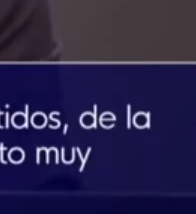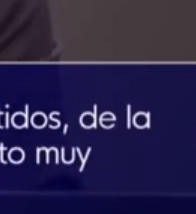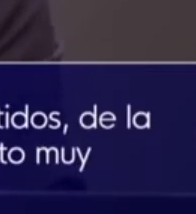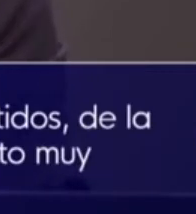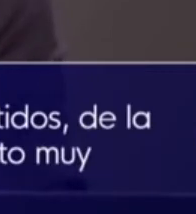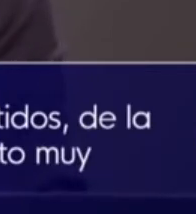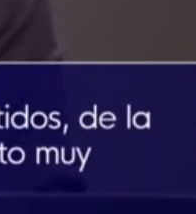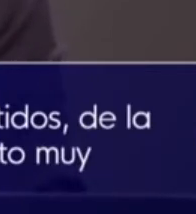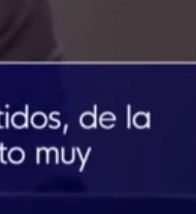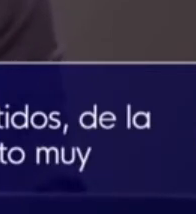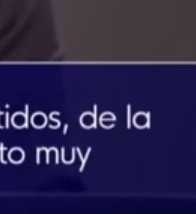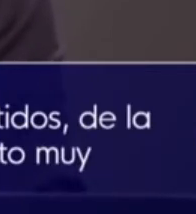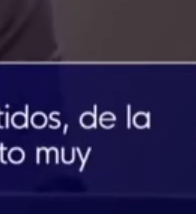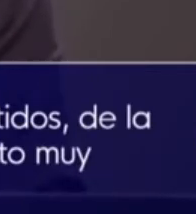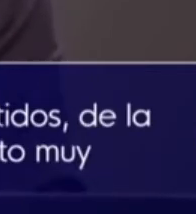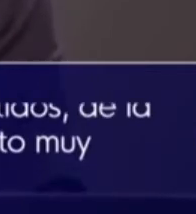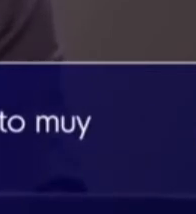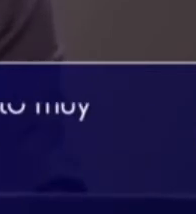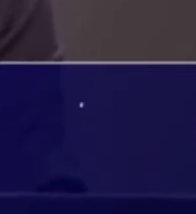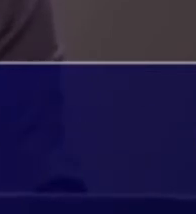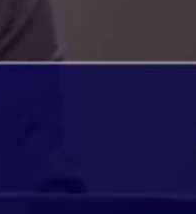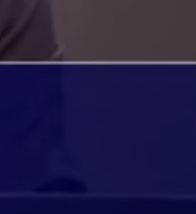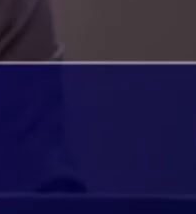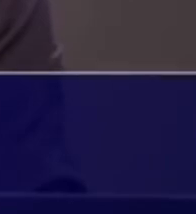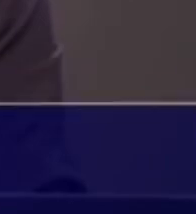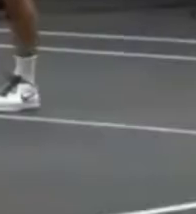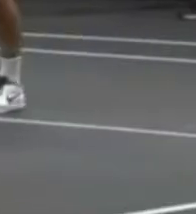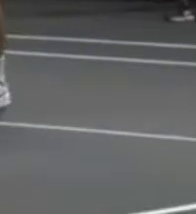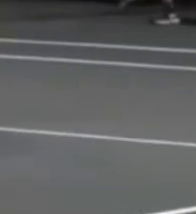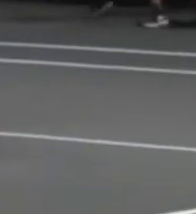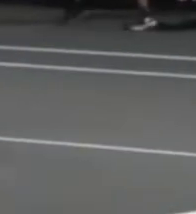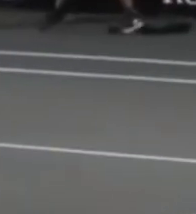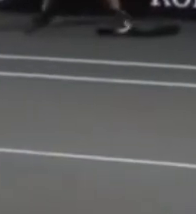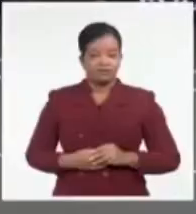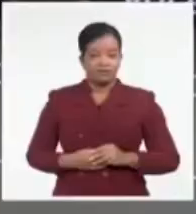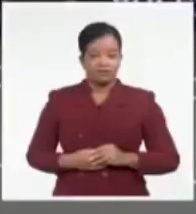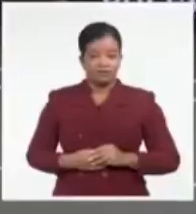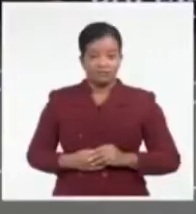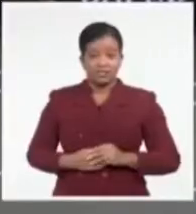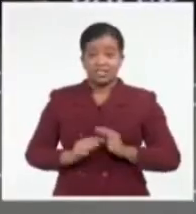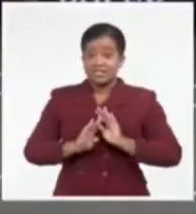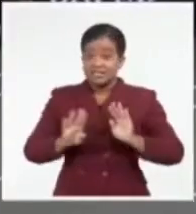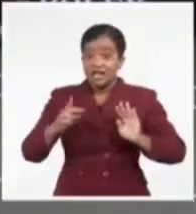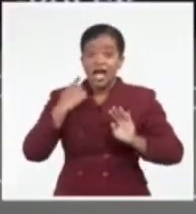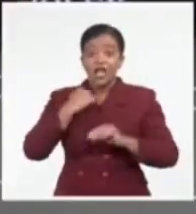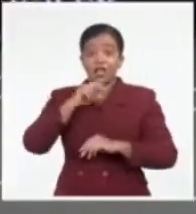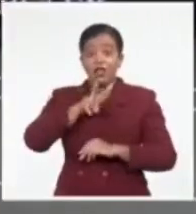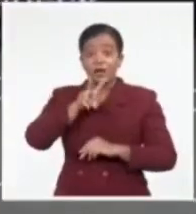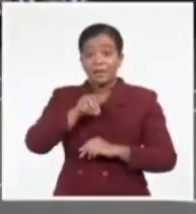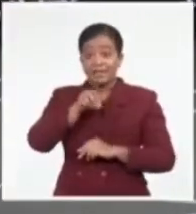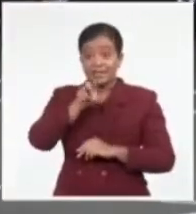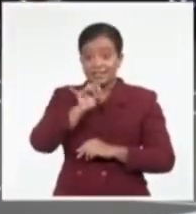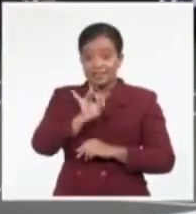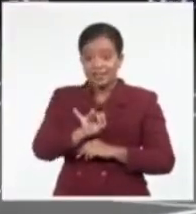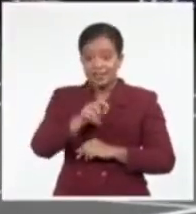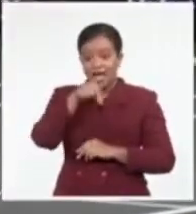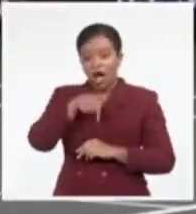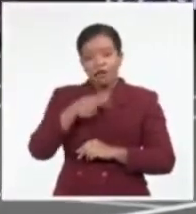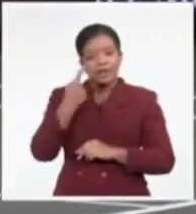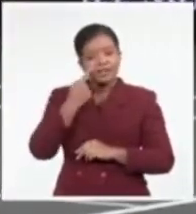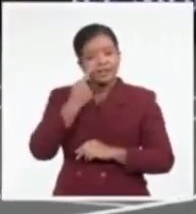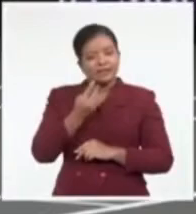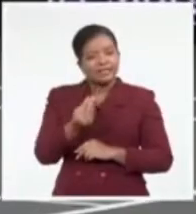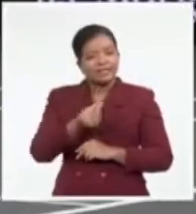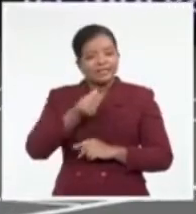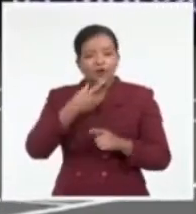respect for one another, I think it could be obviously a special moment. Ya lo vivimos en 2017, pero ahora con un sabor agridulce, el